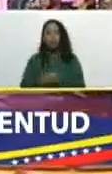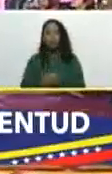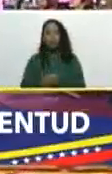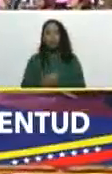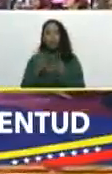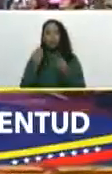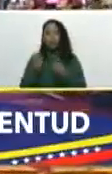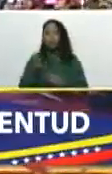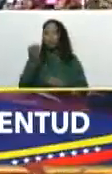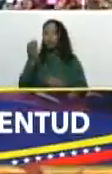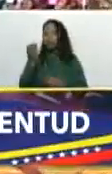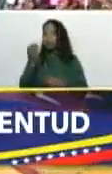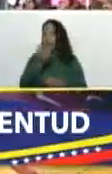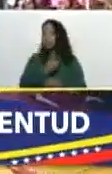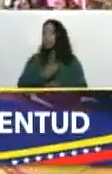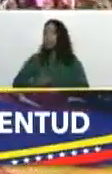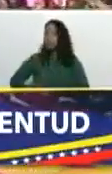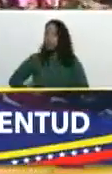importante, presidente.